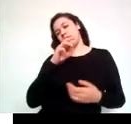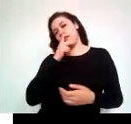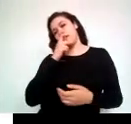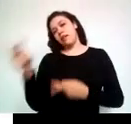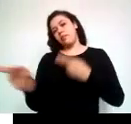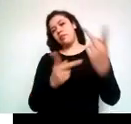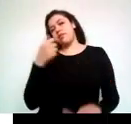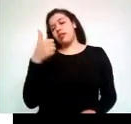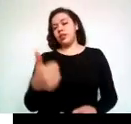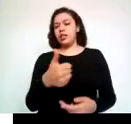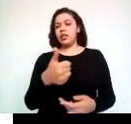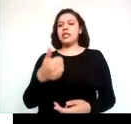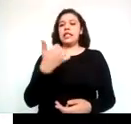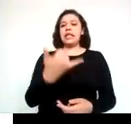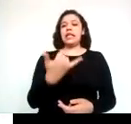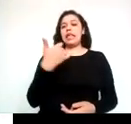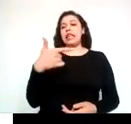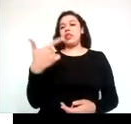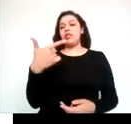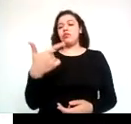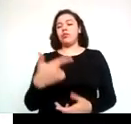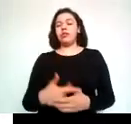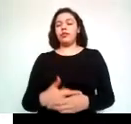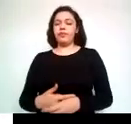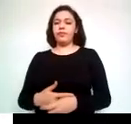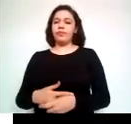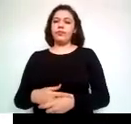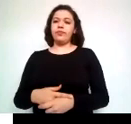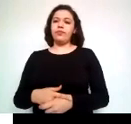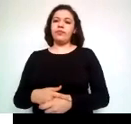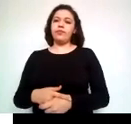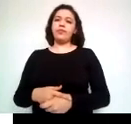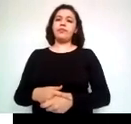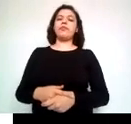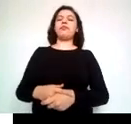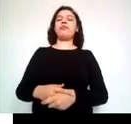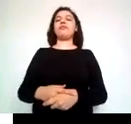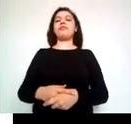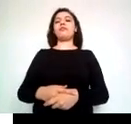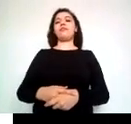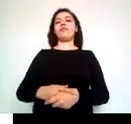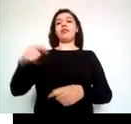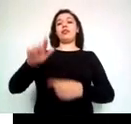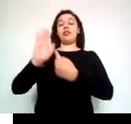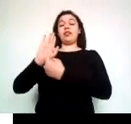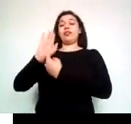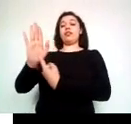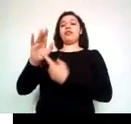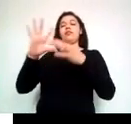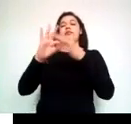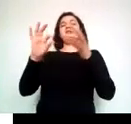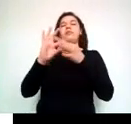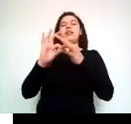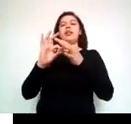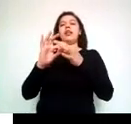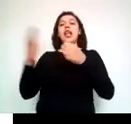12. Entonces, ¿cuáles son todas? Esta lámina la vamos a explicar un poquito en